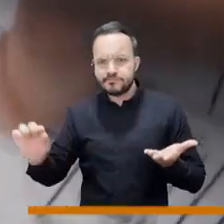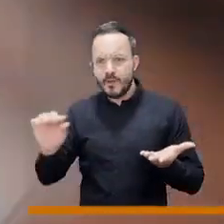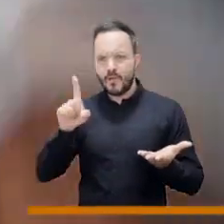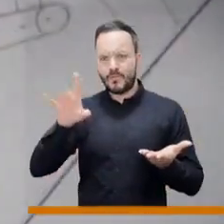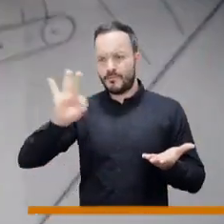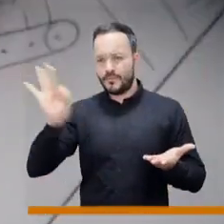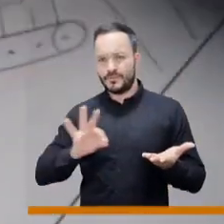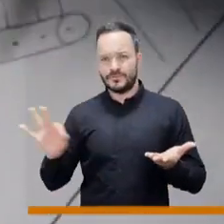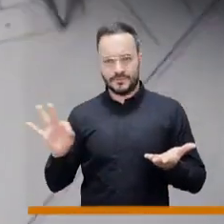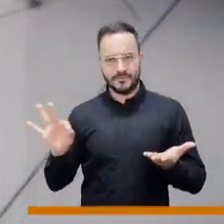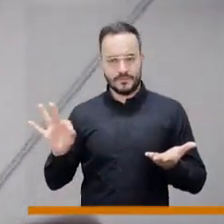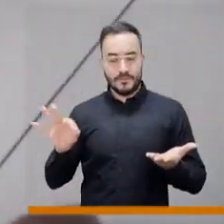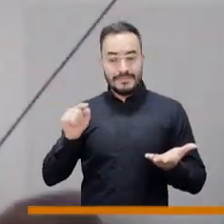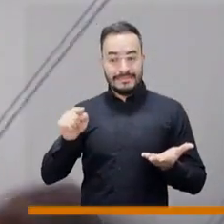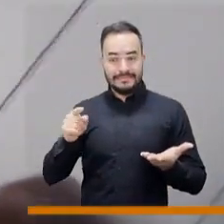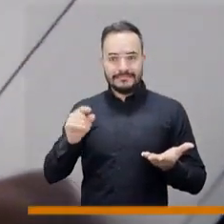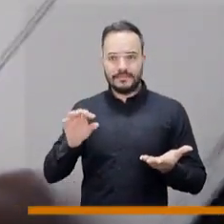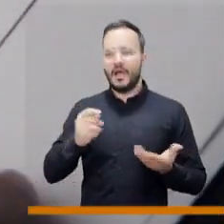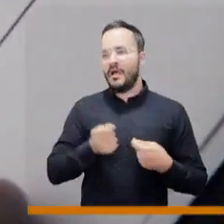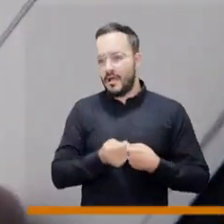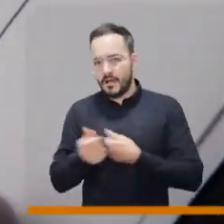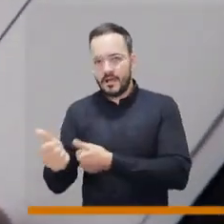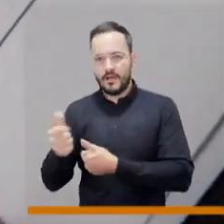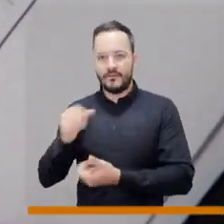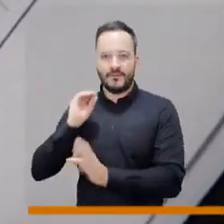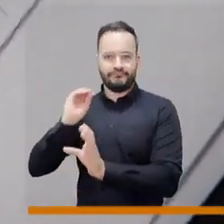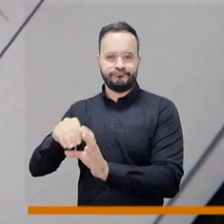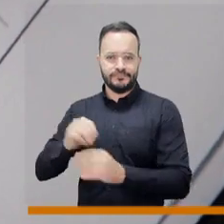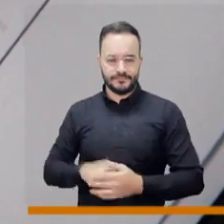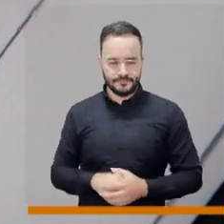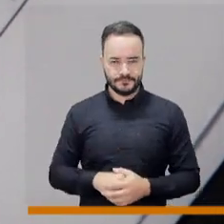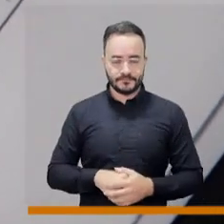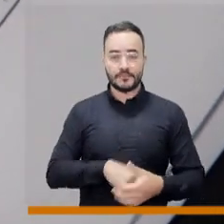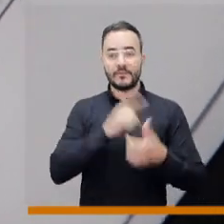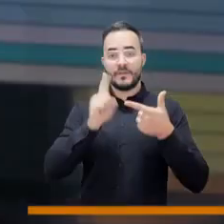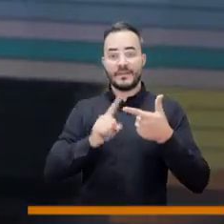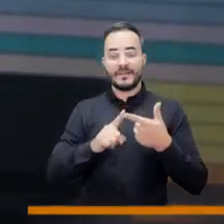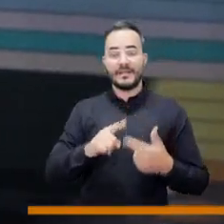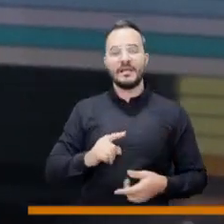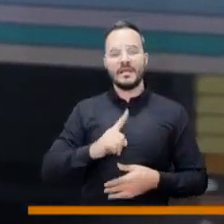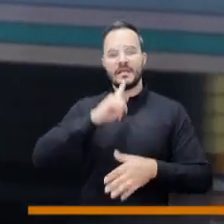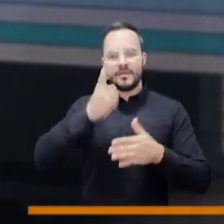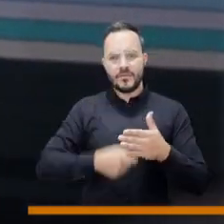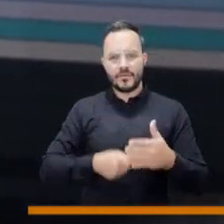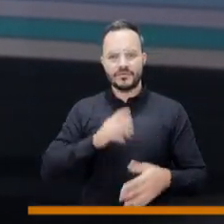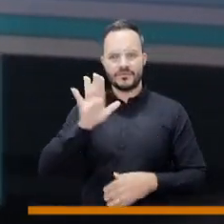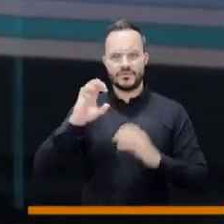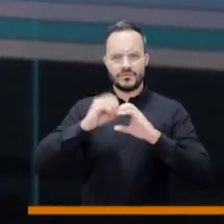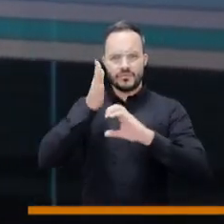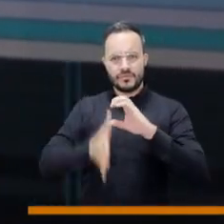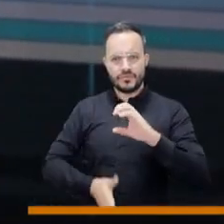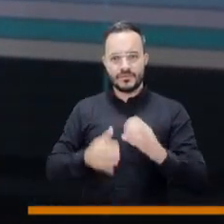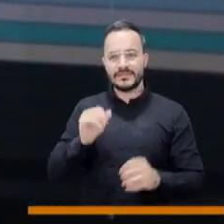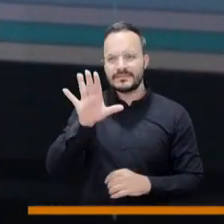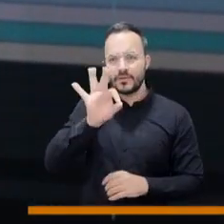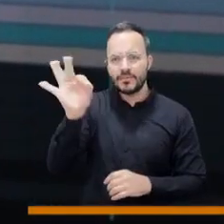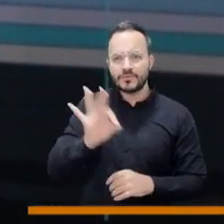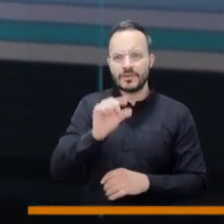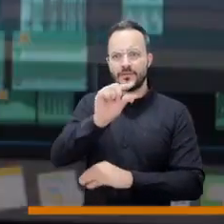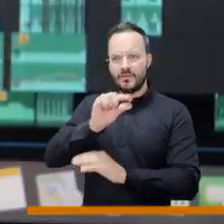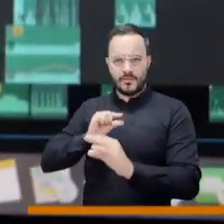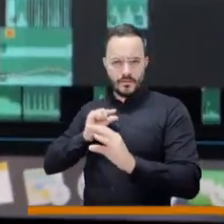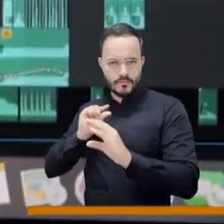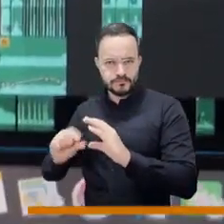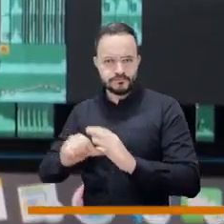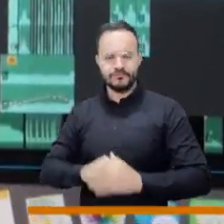presupuesto de inversión vaya a este fondo, que el 5% de la recaudación del impuesto de industria y comercio